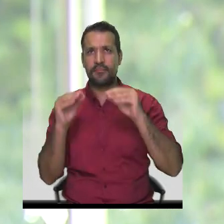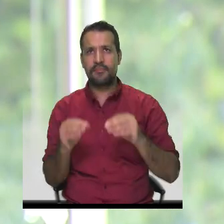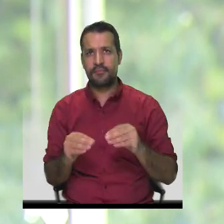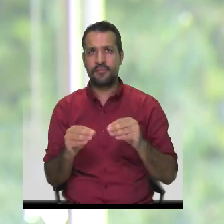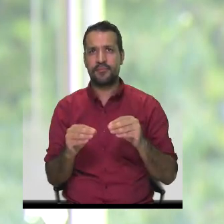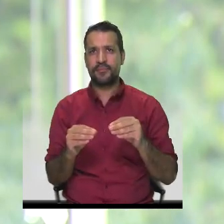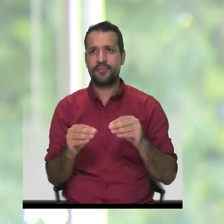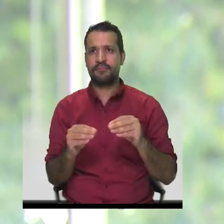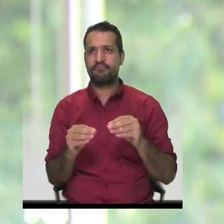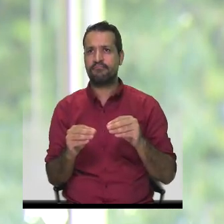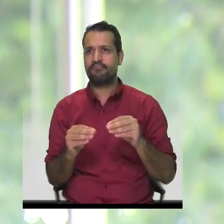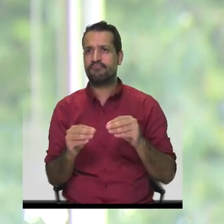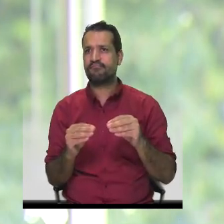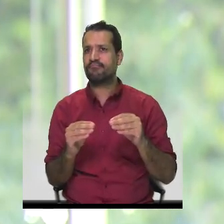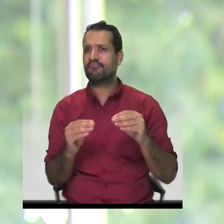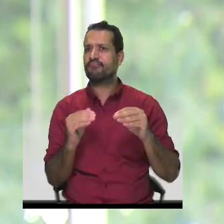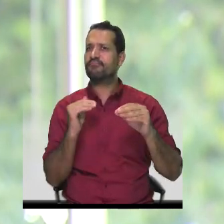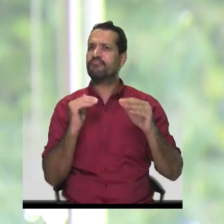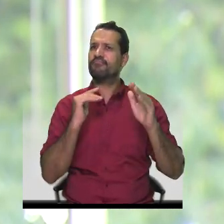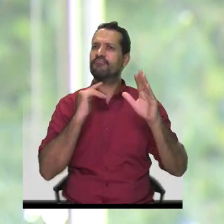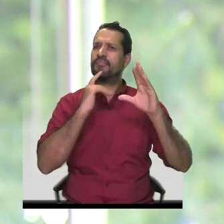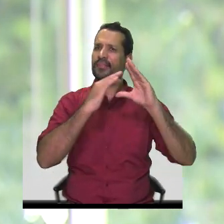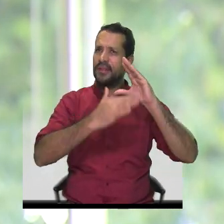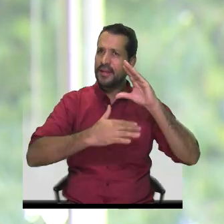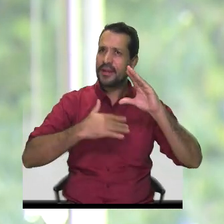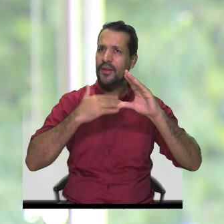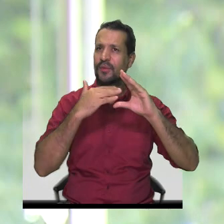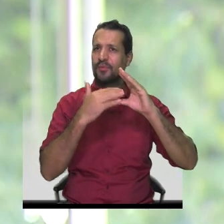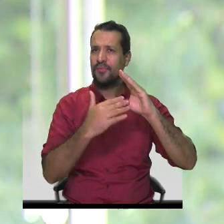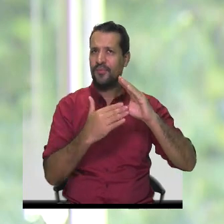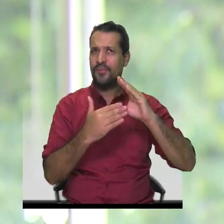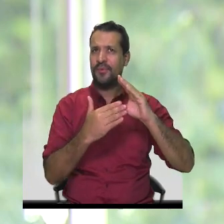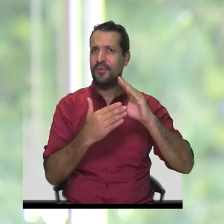sostenible, es una economía rentista, porque